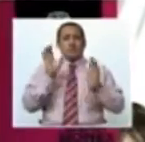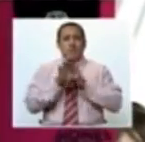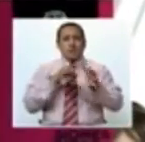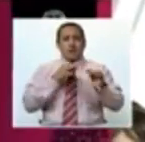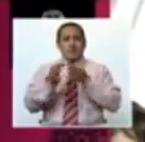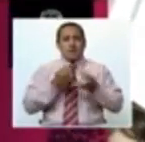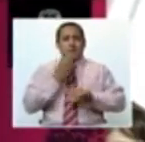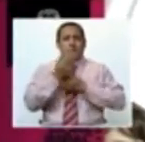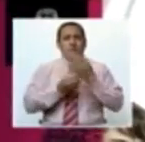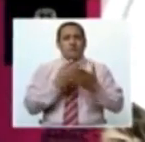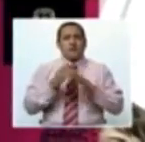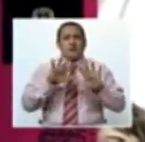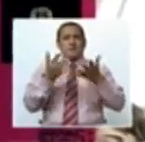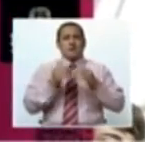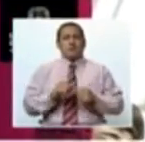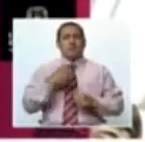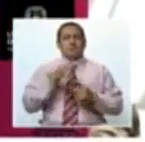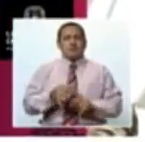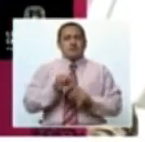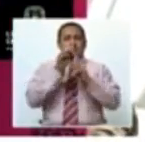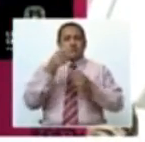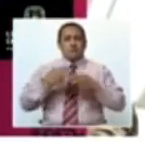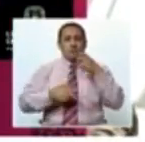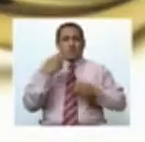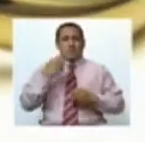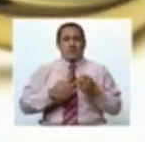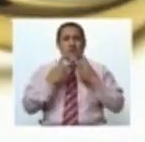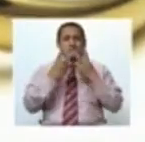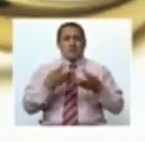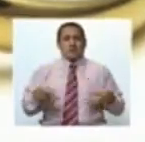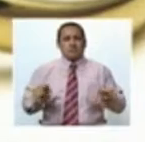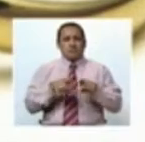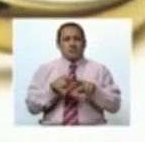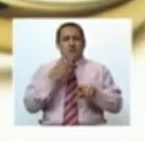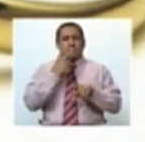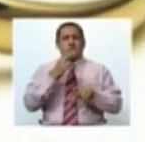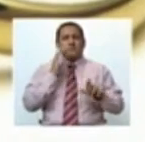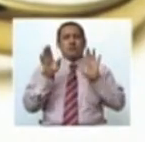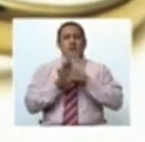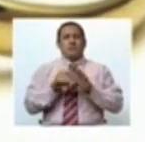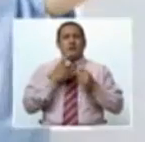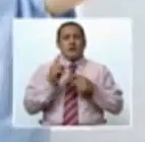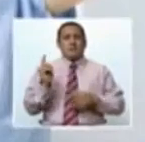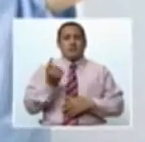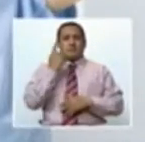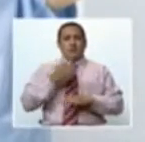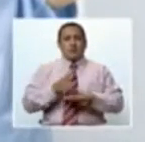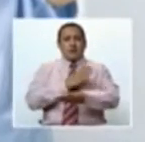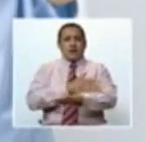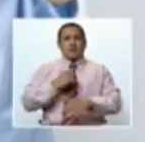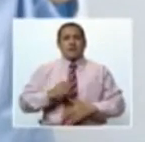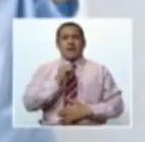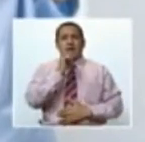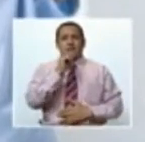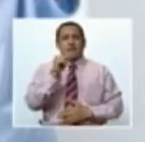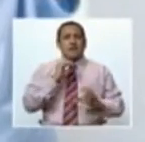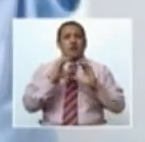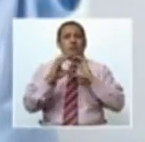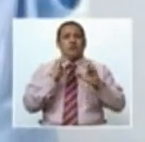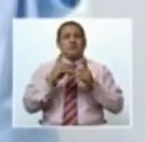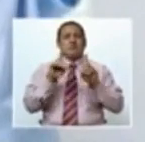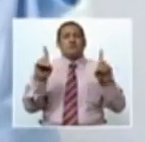Lima, en la que se revela que entre los principales problemas, las parejas identifican al primer lugar como la